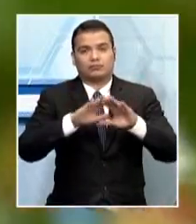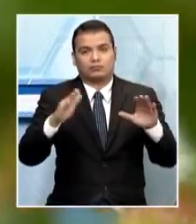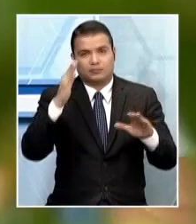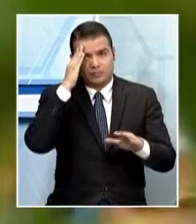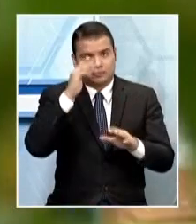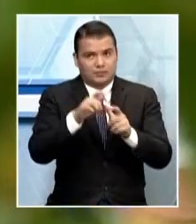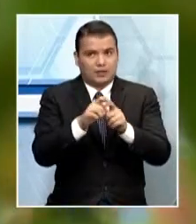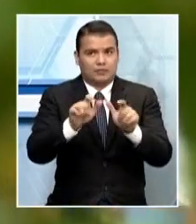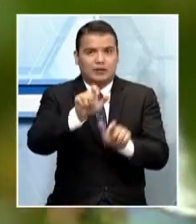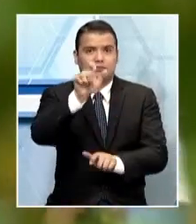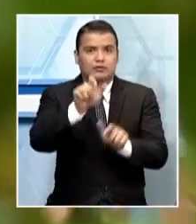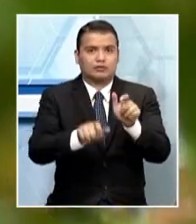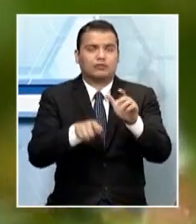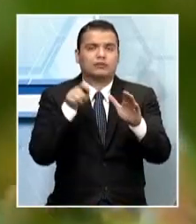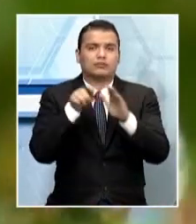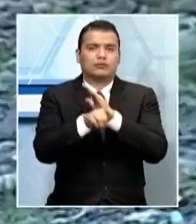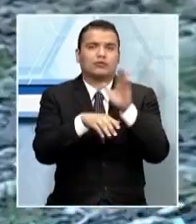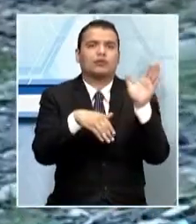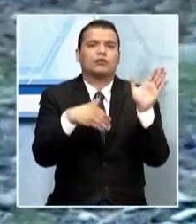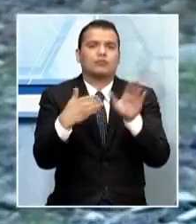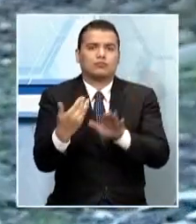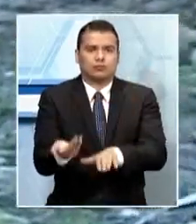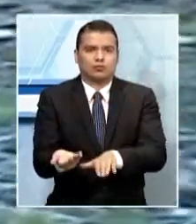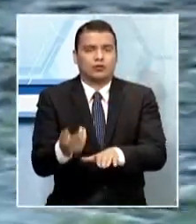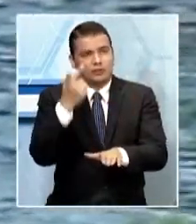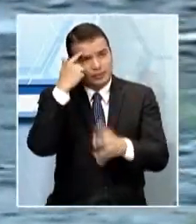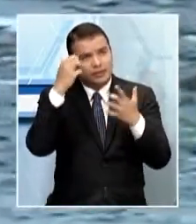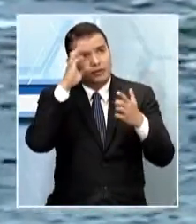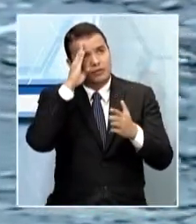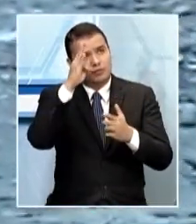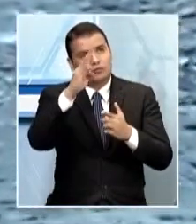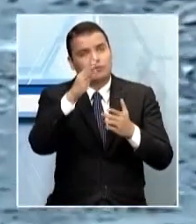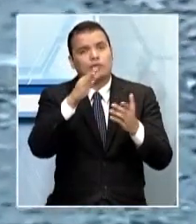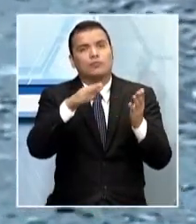la vida de miles de jóvenes que soñaban con un mejor futuro en Buenaventura.